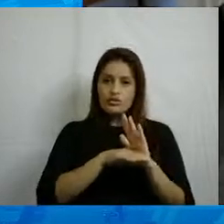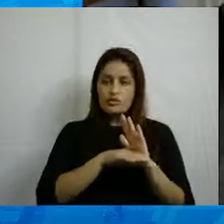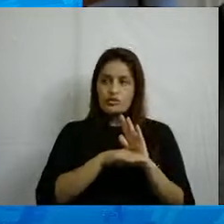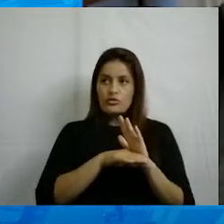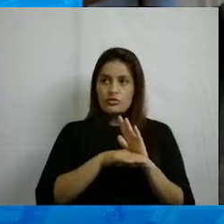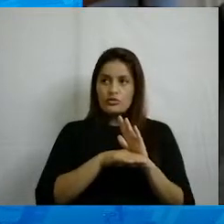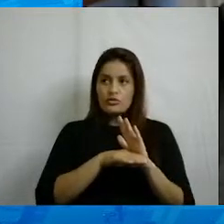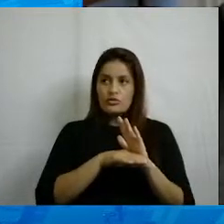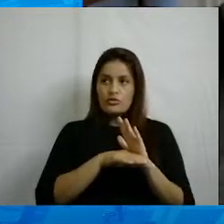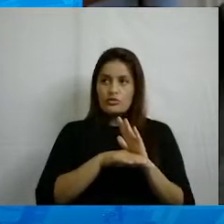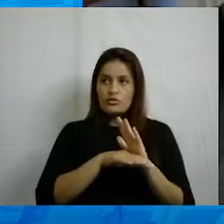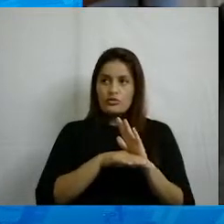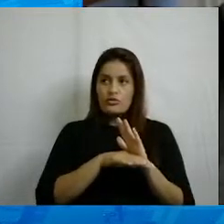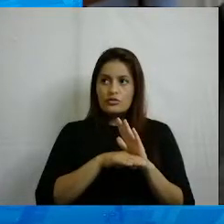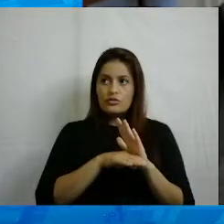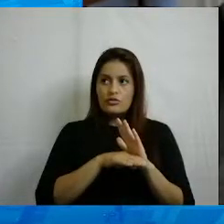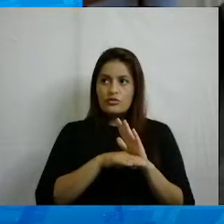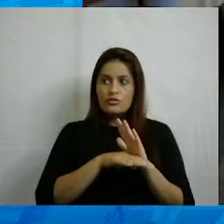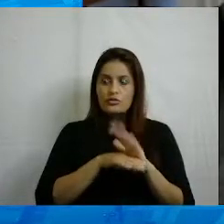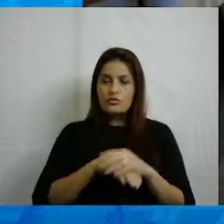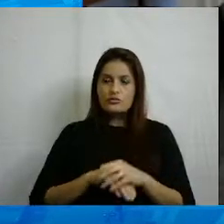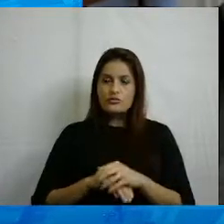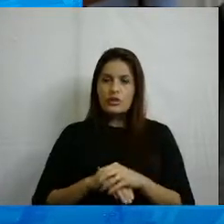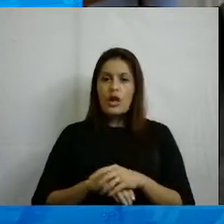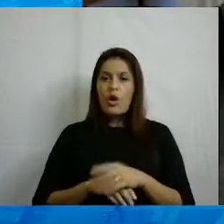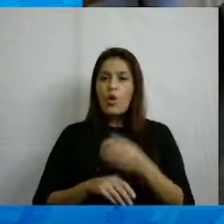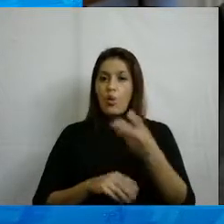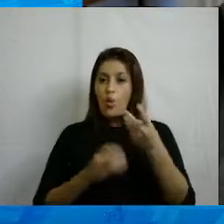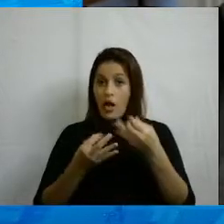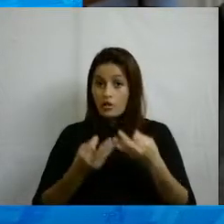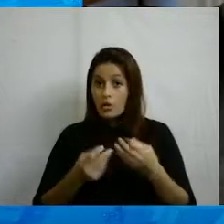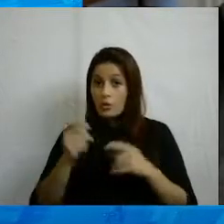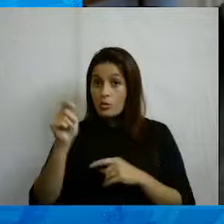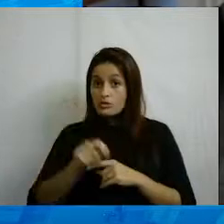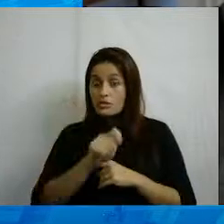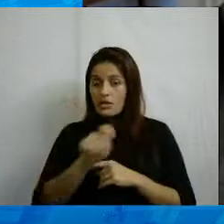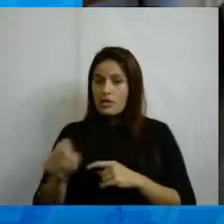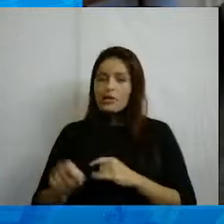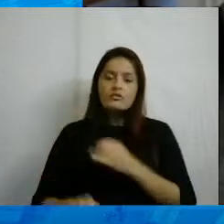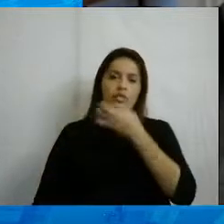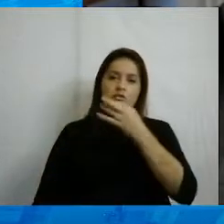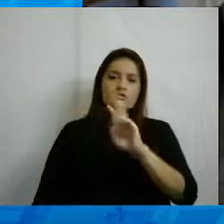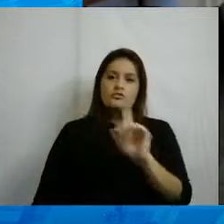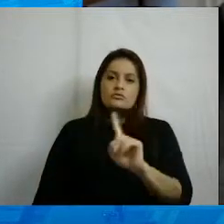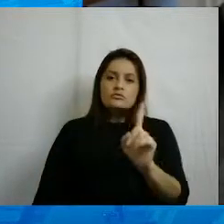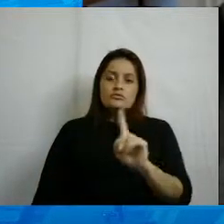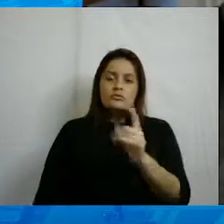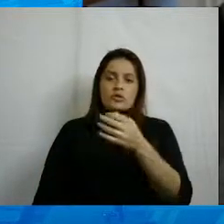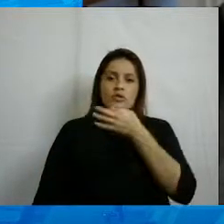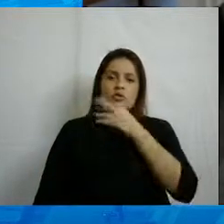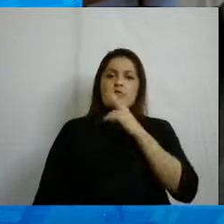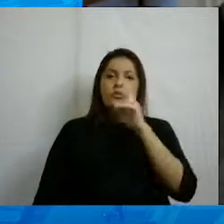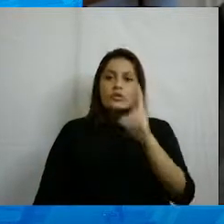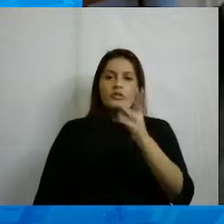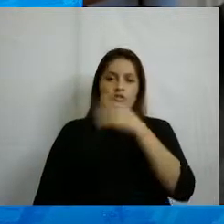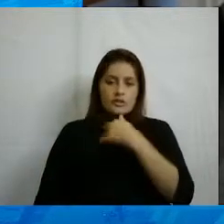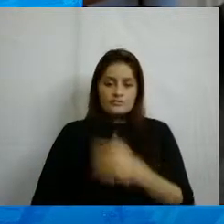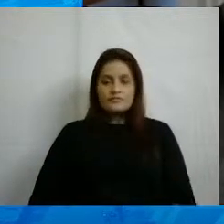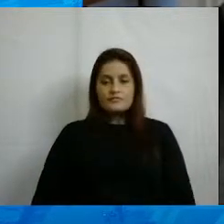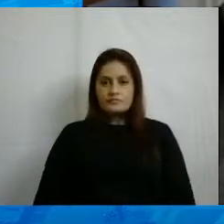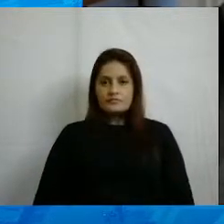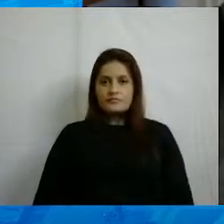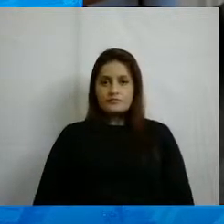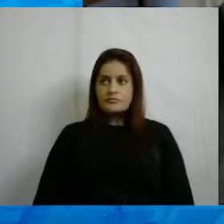no es indiscutible. Pero no tiene la proporción, no sabe. No tengo el dato en este momento. Ya, eso. Nada más.